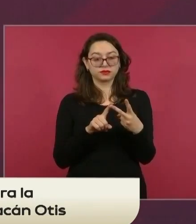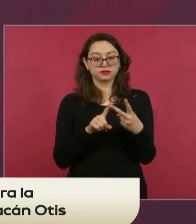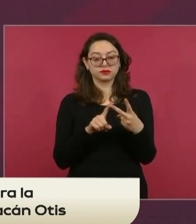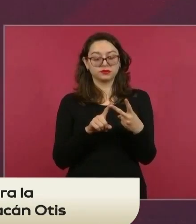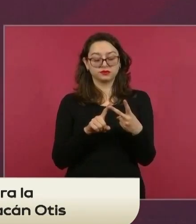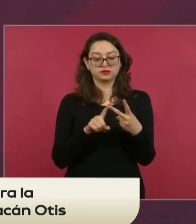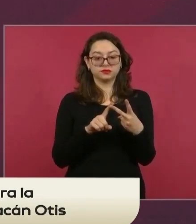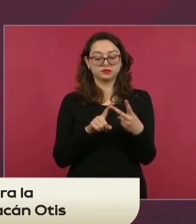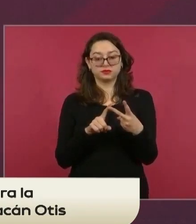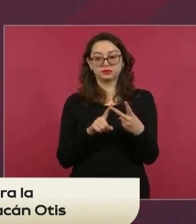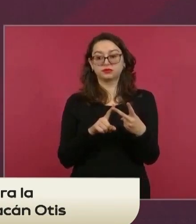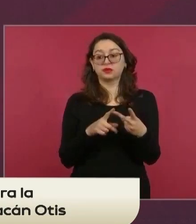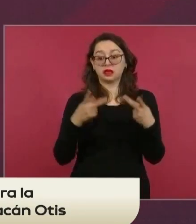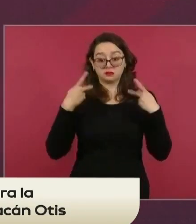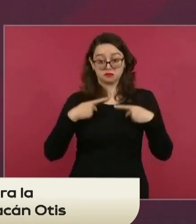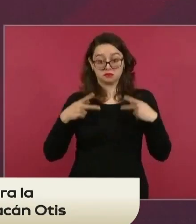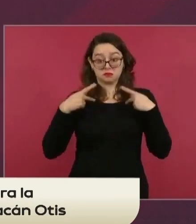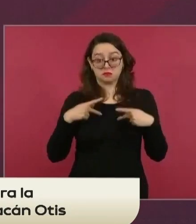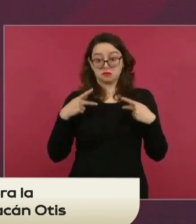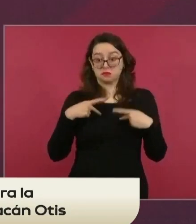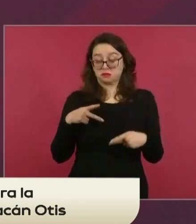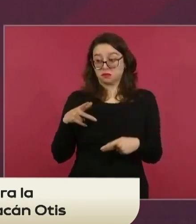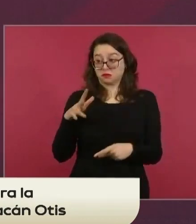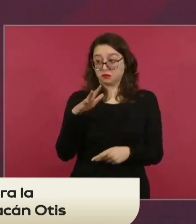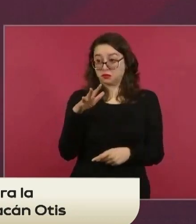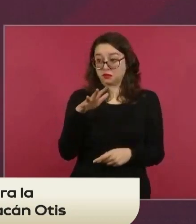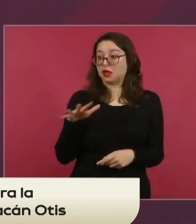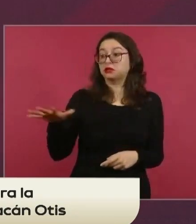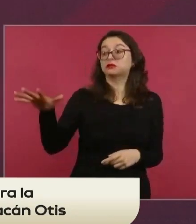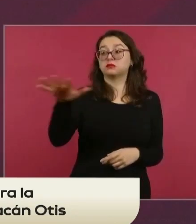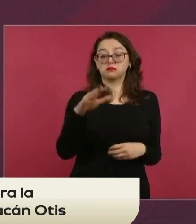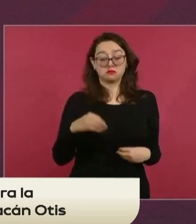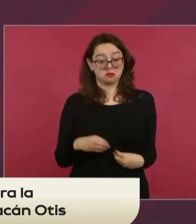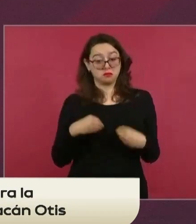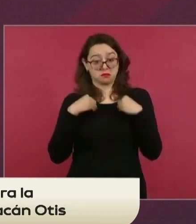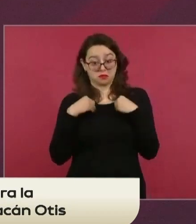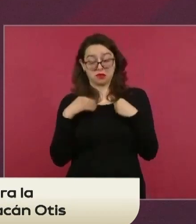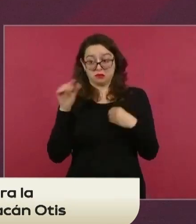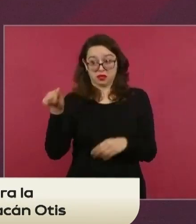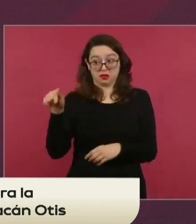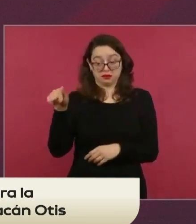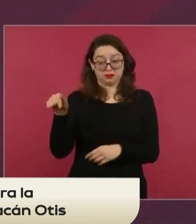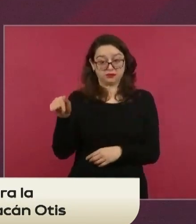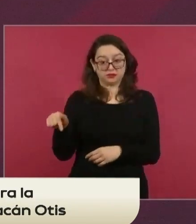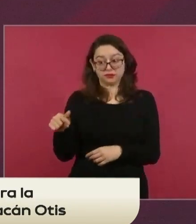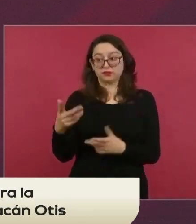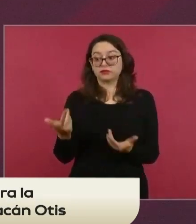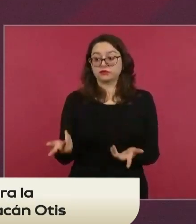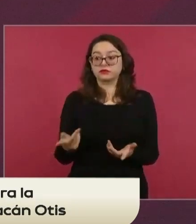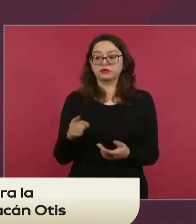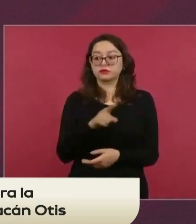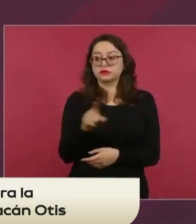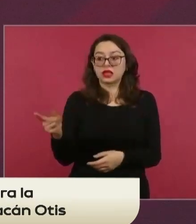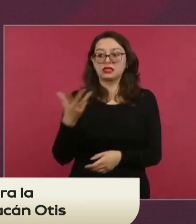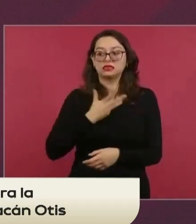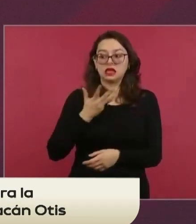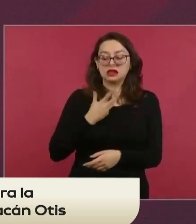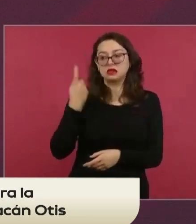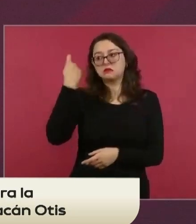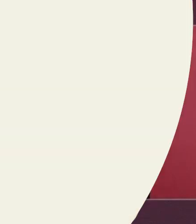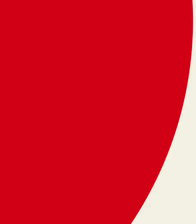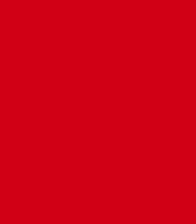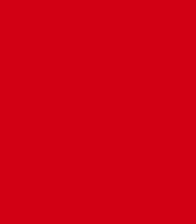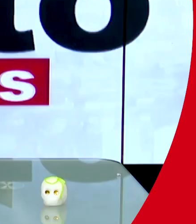dos meses desde el lunes próximo el pago de todos los programas de